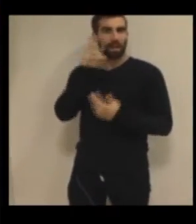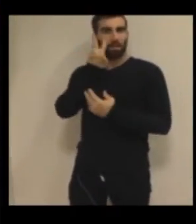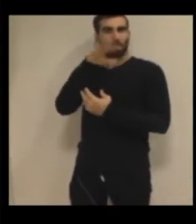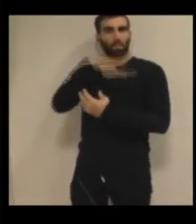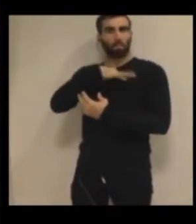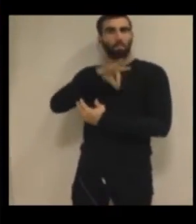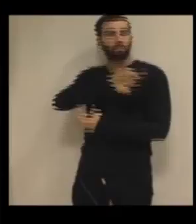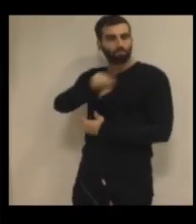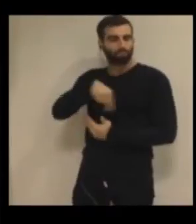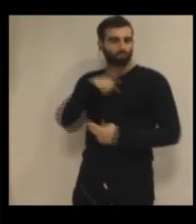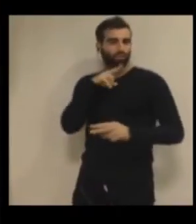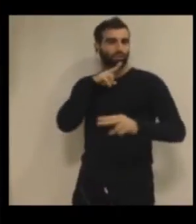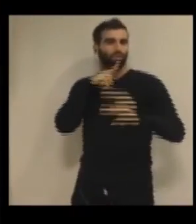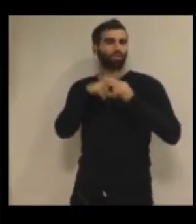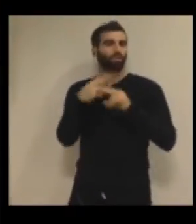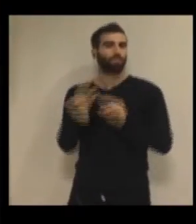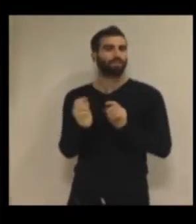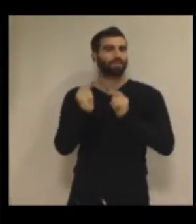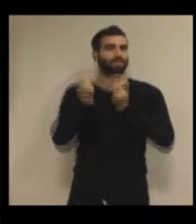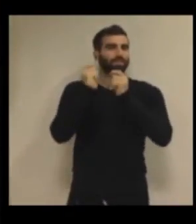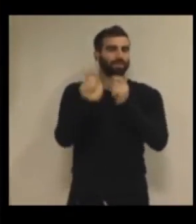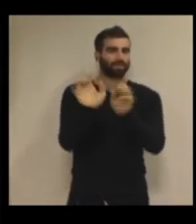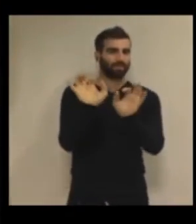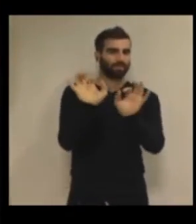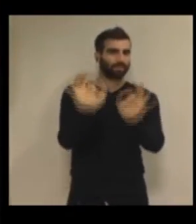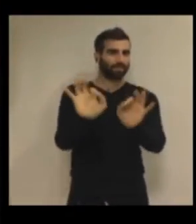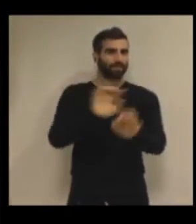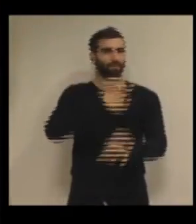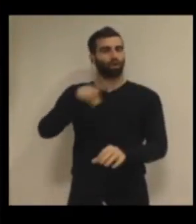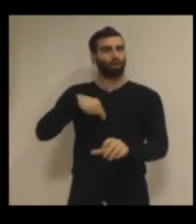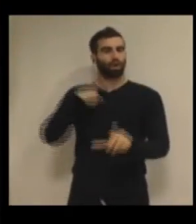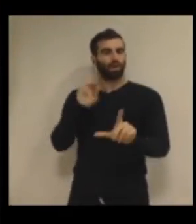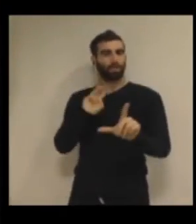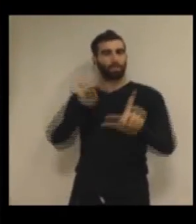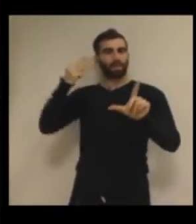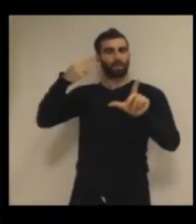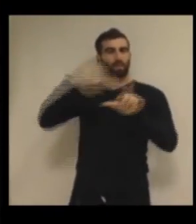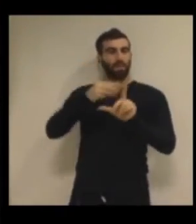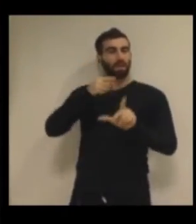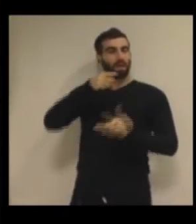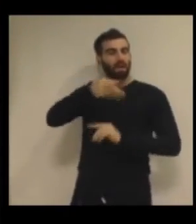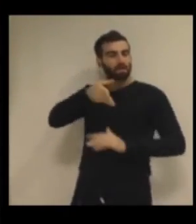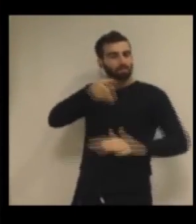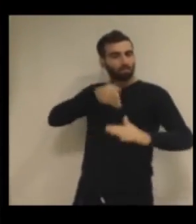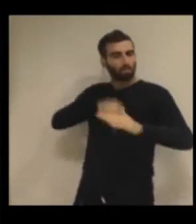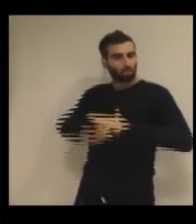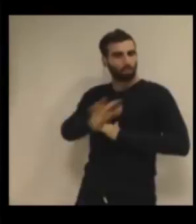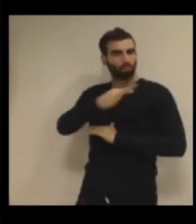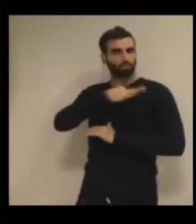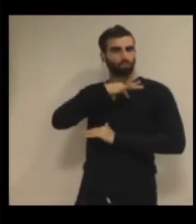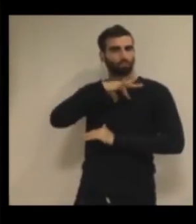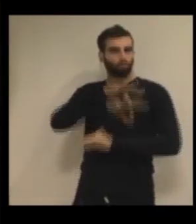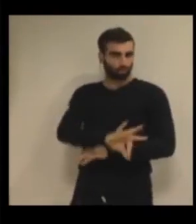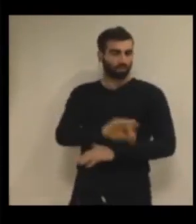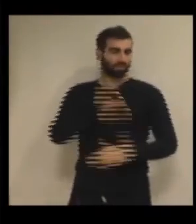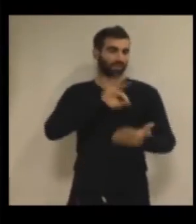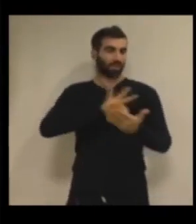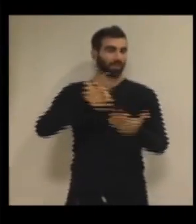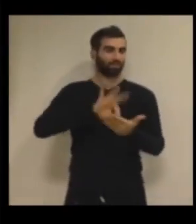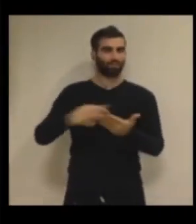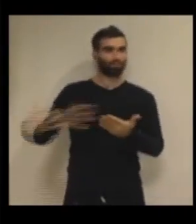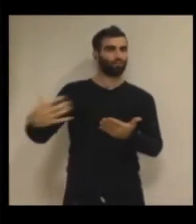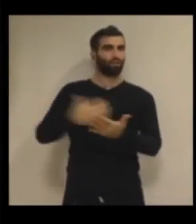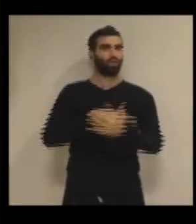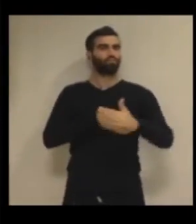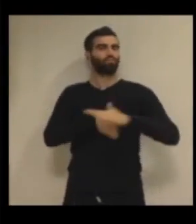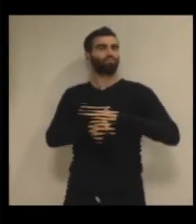lo llamamos así. Tenemos, pues bueno, esa página web que nos va a permitir acceder a este ¿Puedes, servicio. ¿Puedes decir